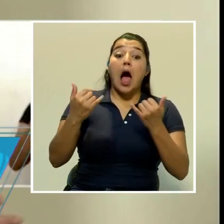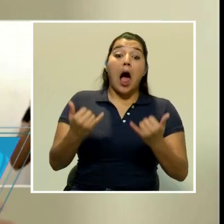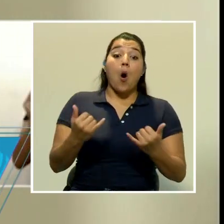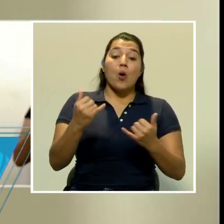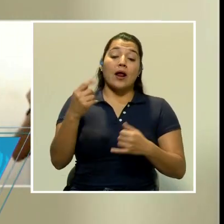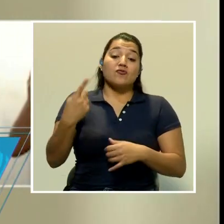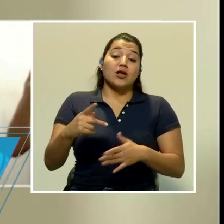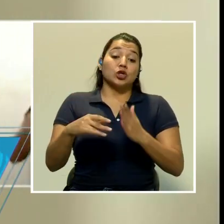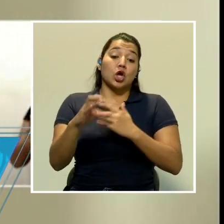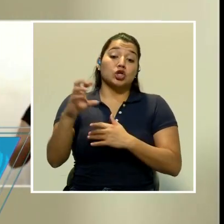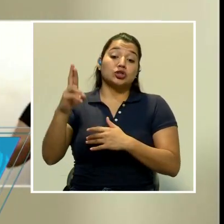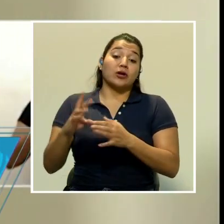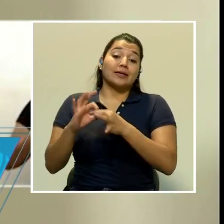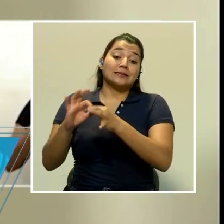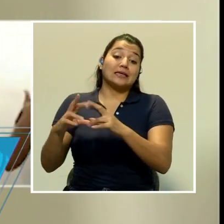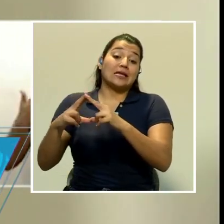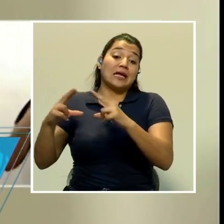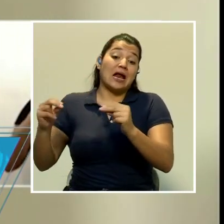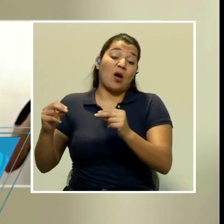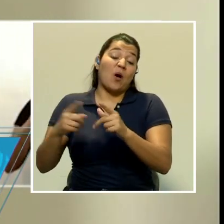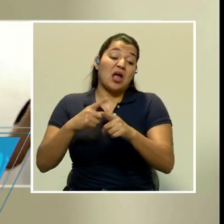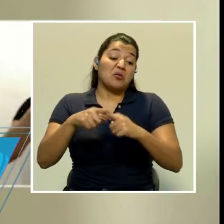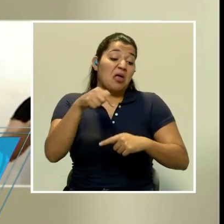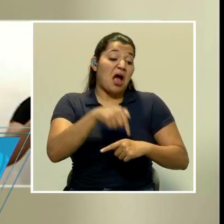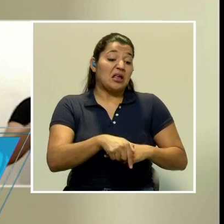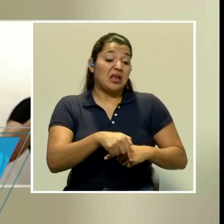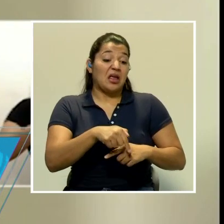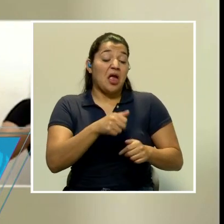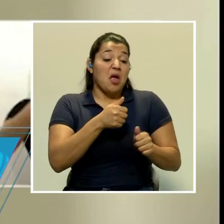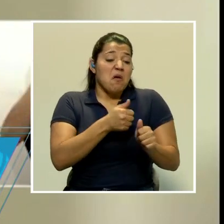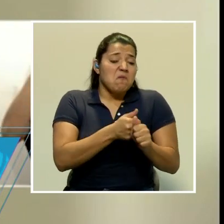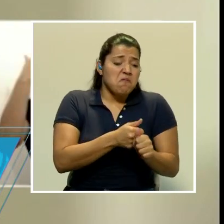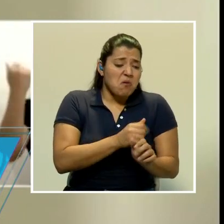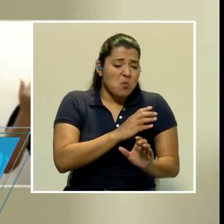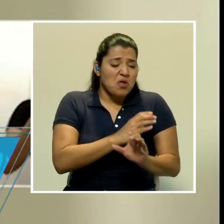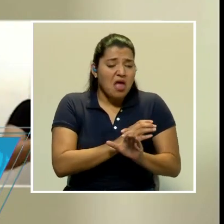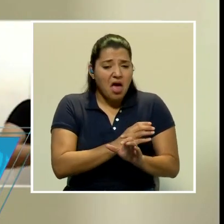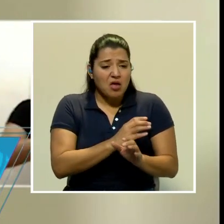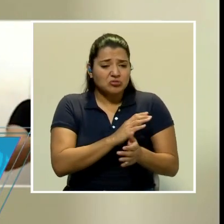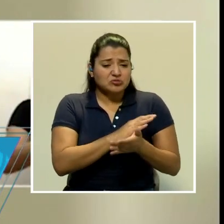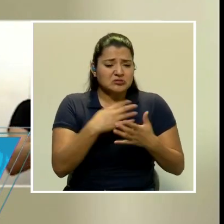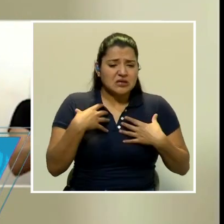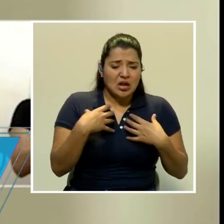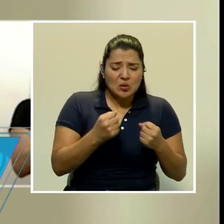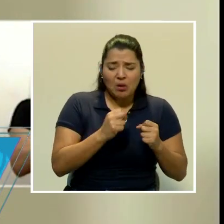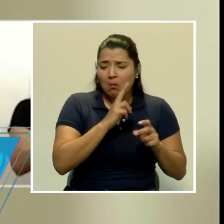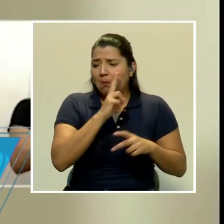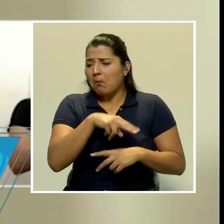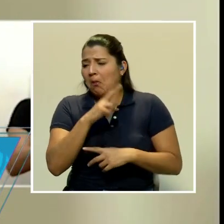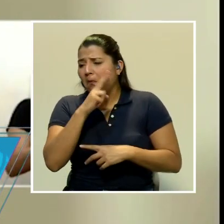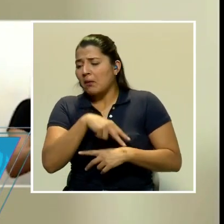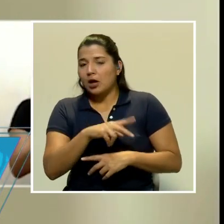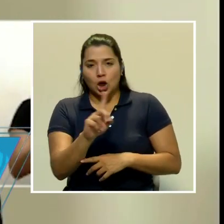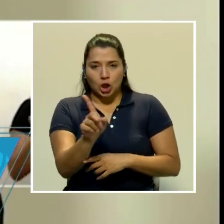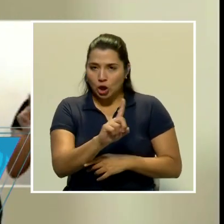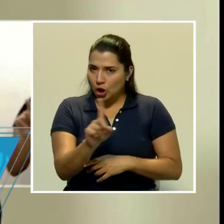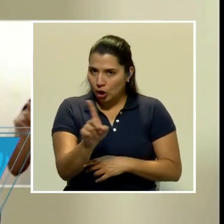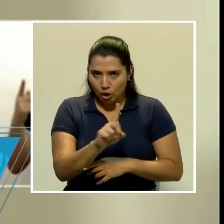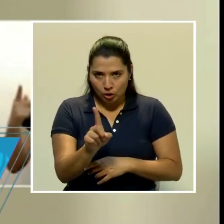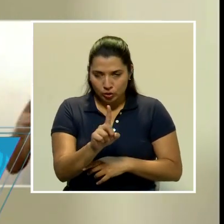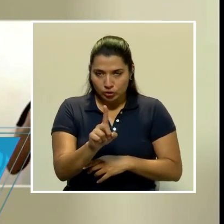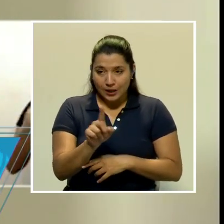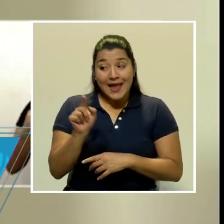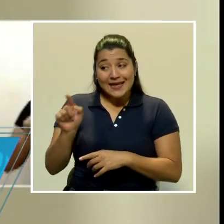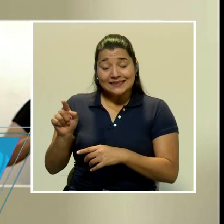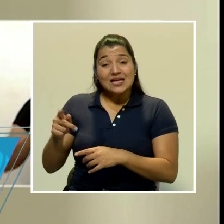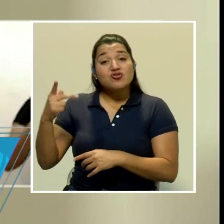entonces ya todos podemos olvidarnos de los protocolos y de todas las medidas porque es el riesgo principal, pero hay un riesgo también